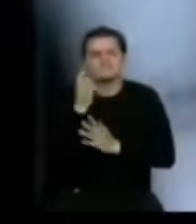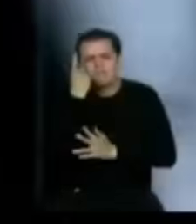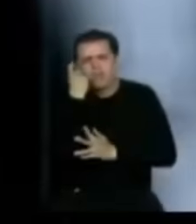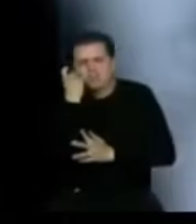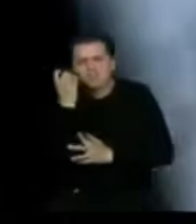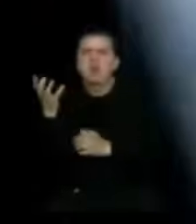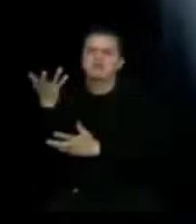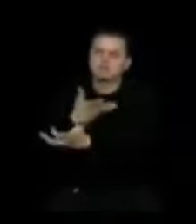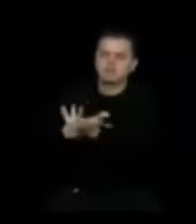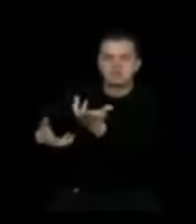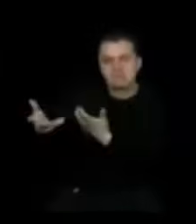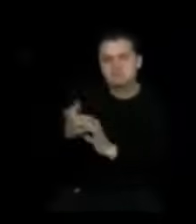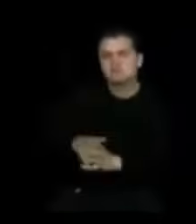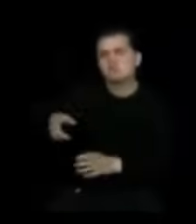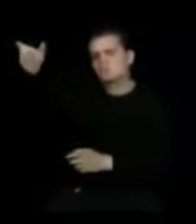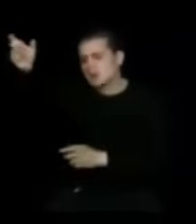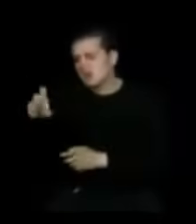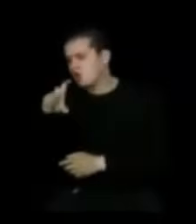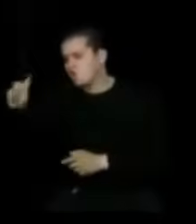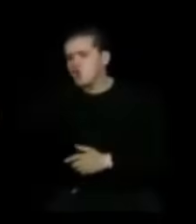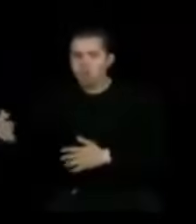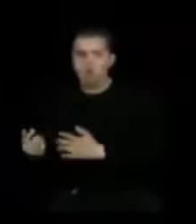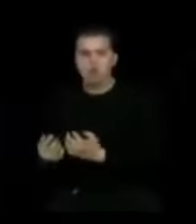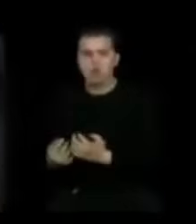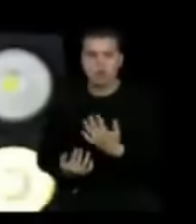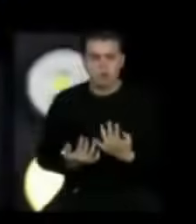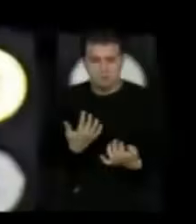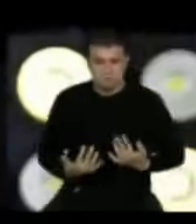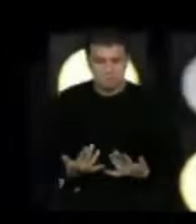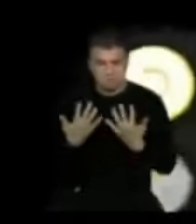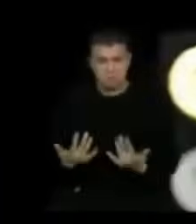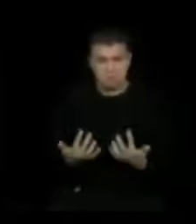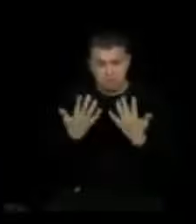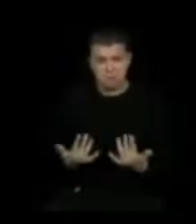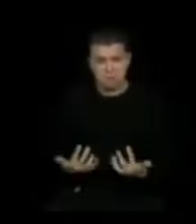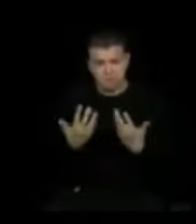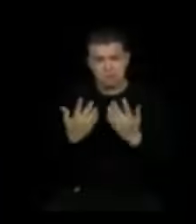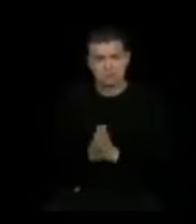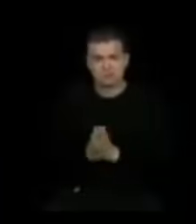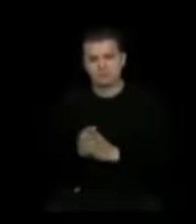cruz y el fuego. Hoy quiero hablarles